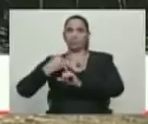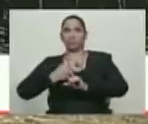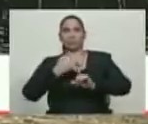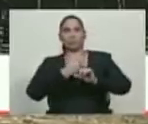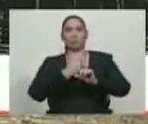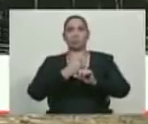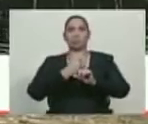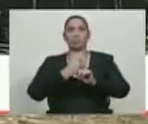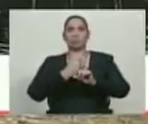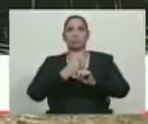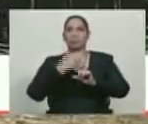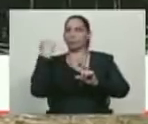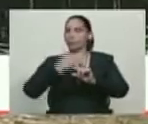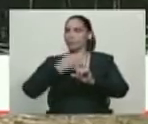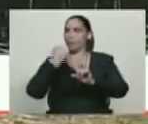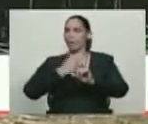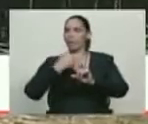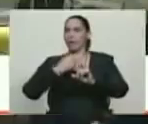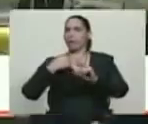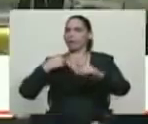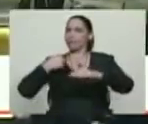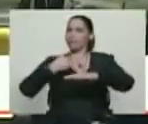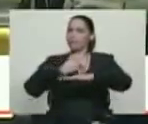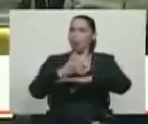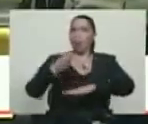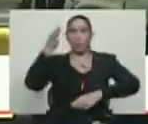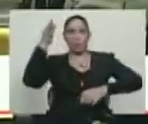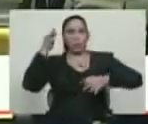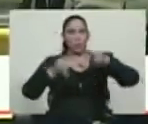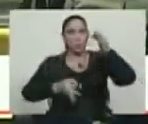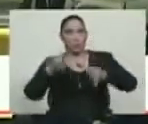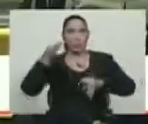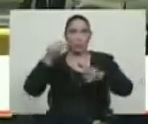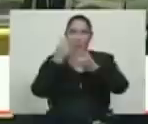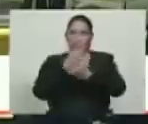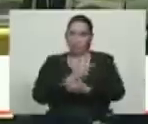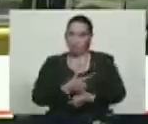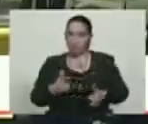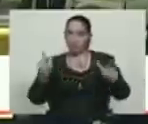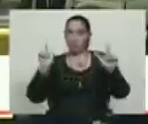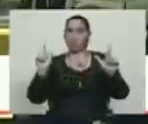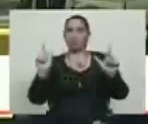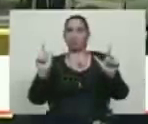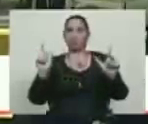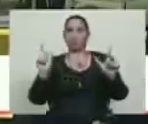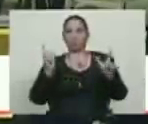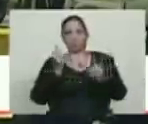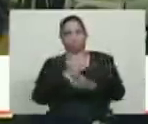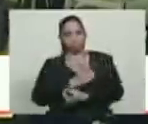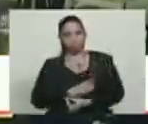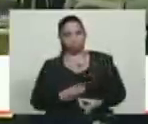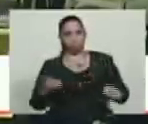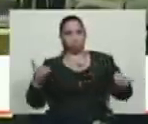que combatirá por siempre por la justicia, por la libertad, por la dignidad.